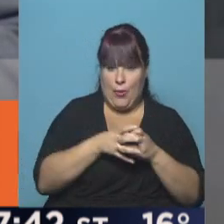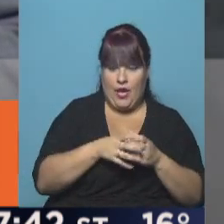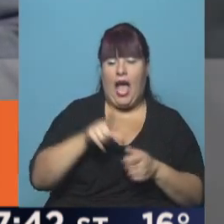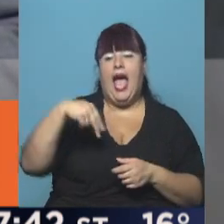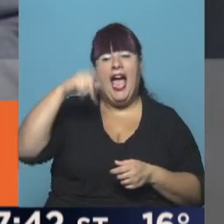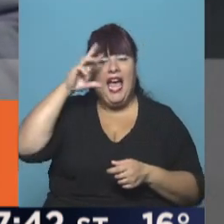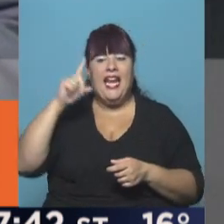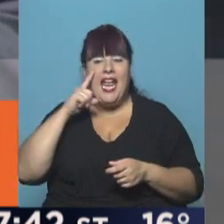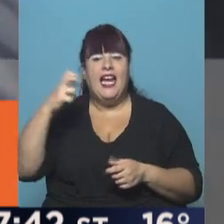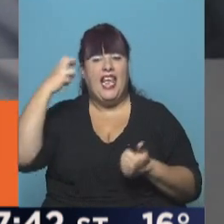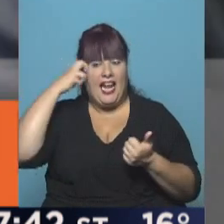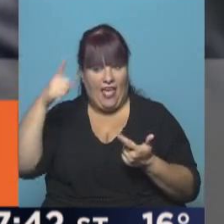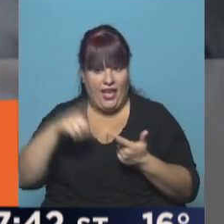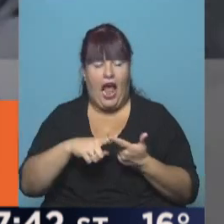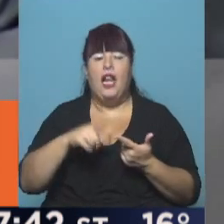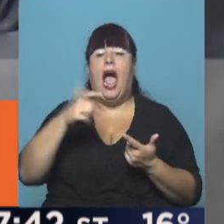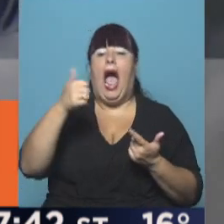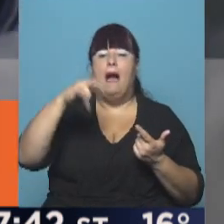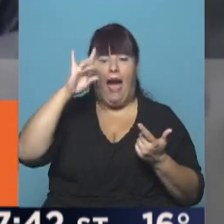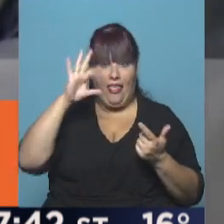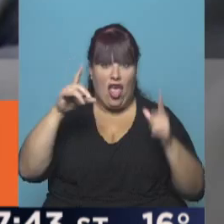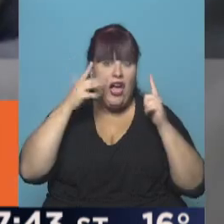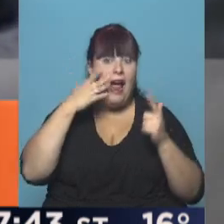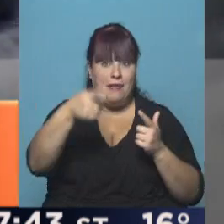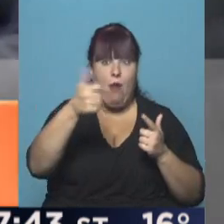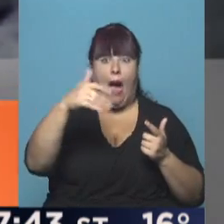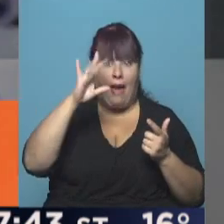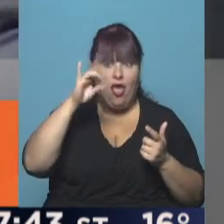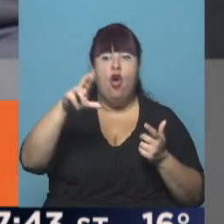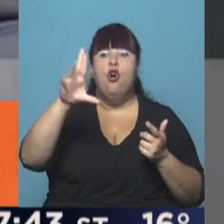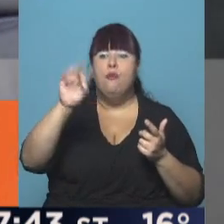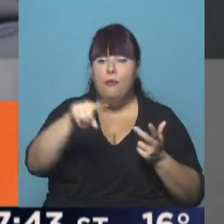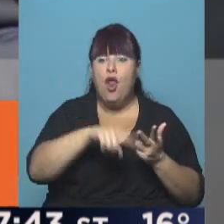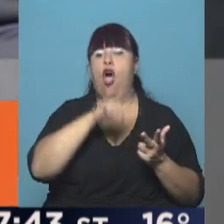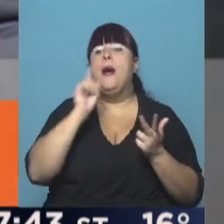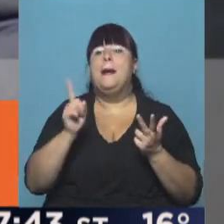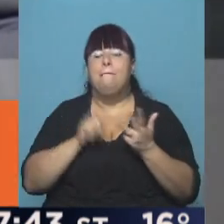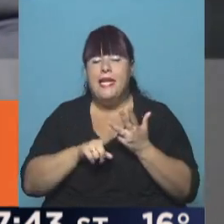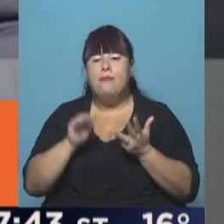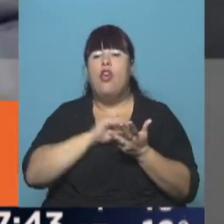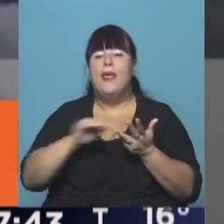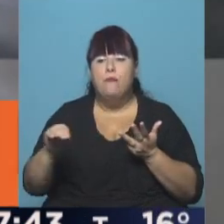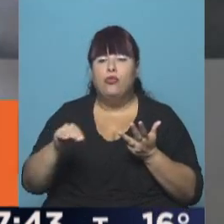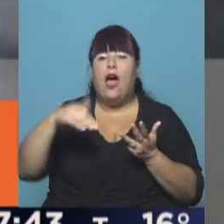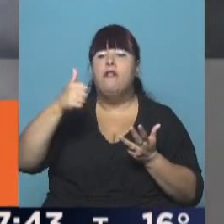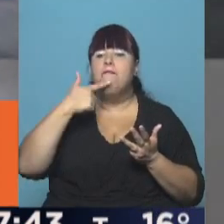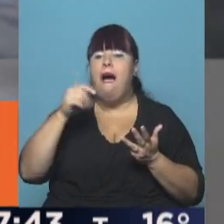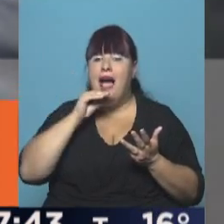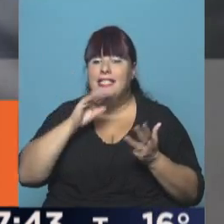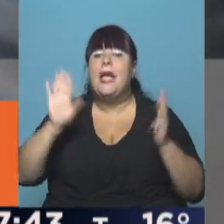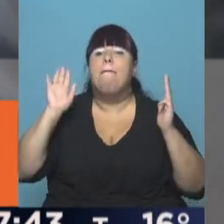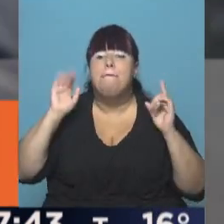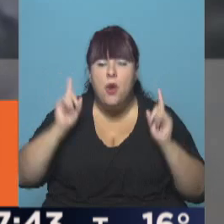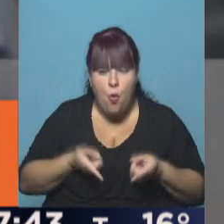Mario Negri, de la Unión Cívica Radical, a Eduardo Amadeo, ahí lo tenemos en pantalla, del PRO, y al propio diputado Sergio Massa, aunque a